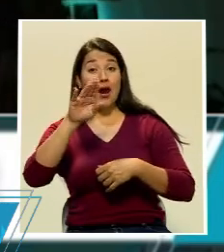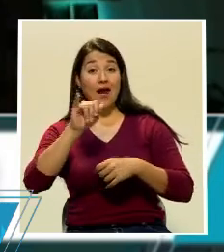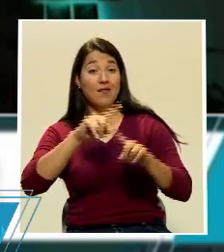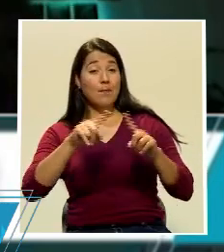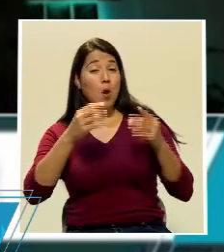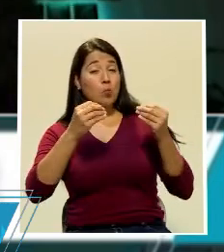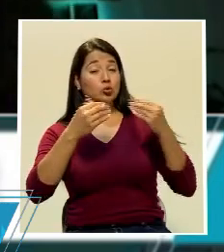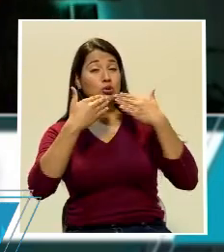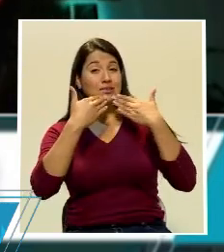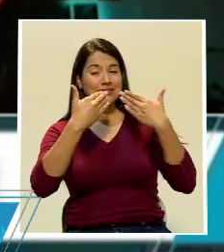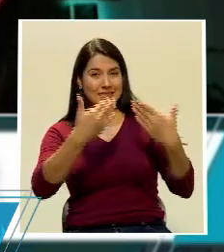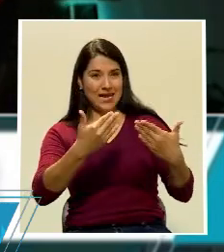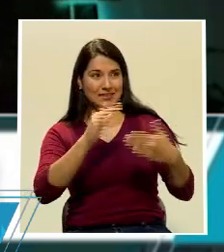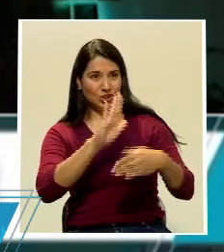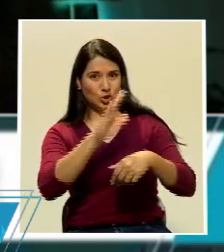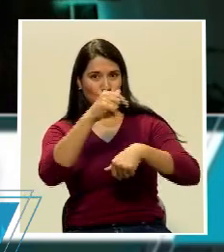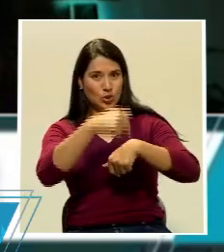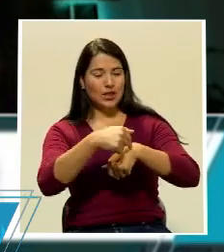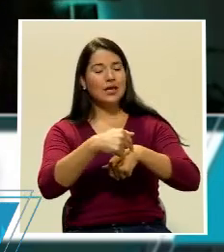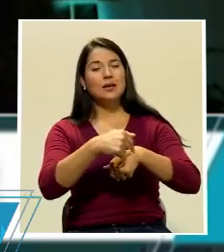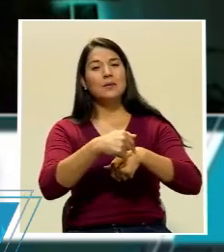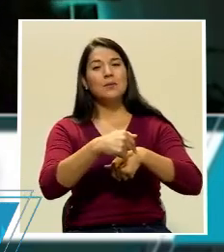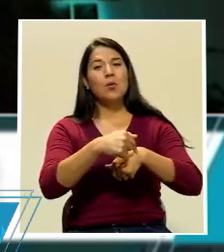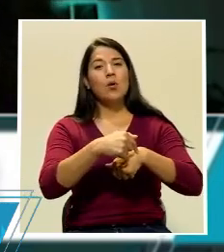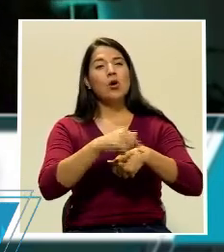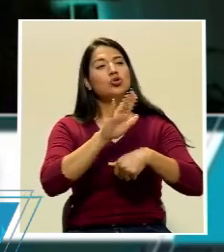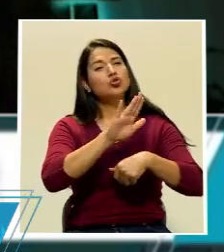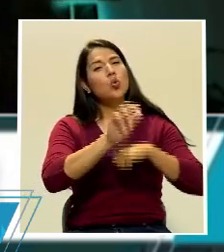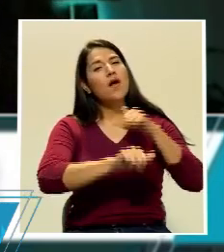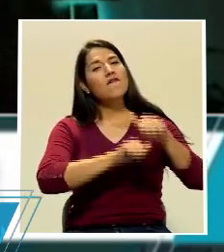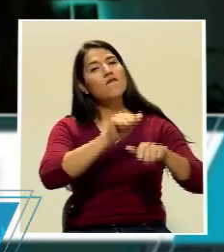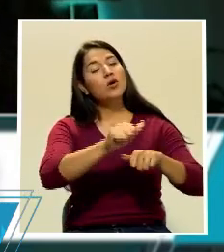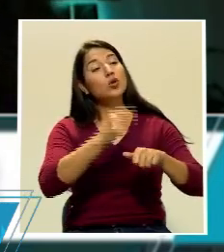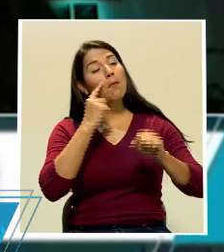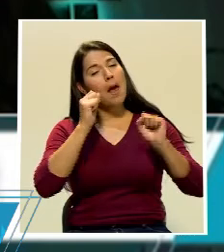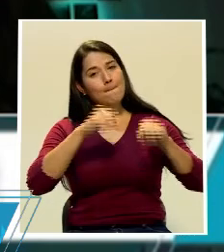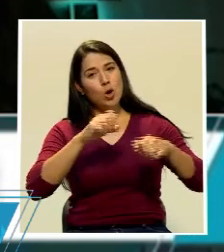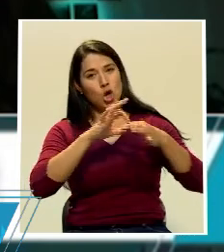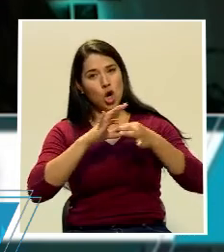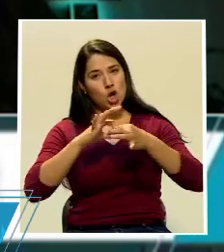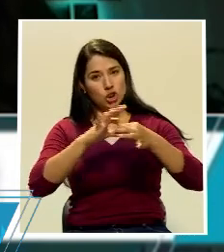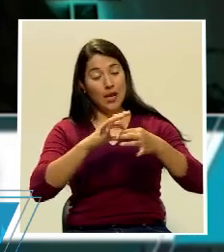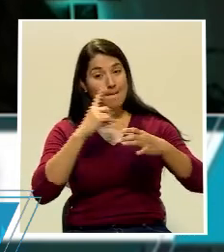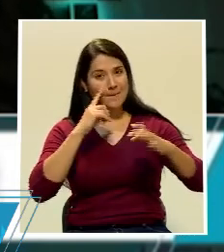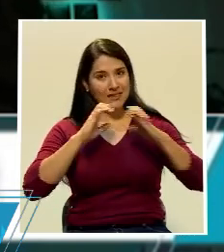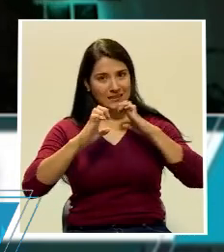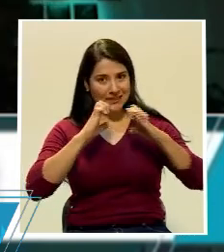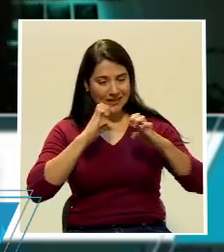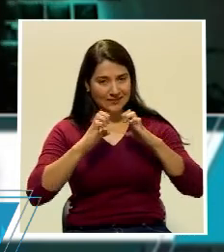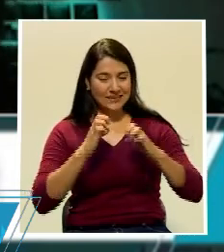agradezco muchísimo el rato que nos dedicaste, el esfuerzo por coordinar para la entrevista